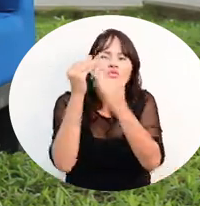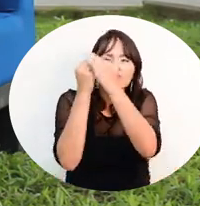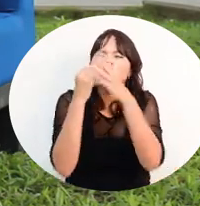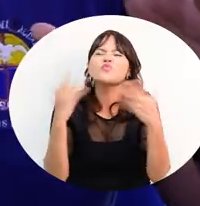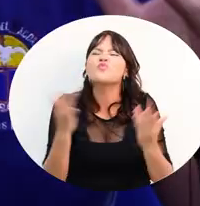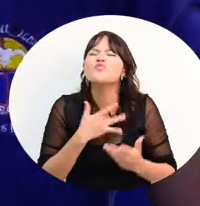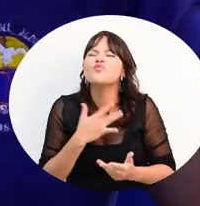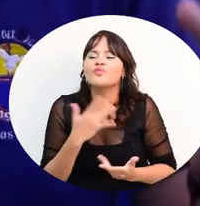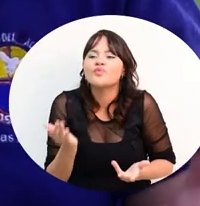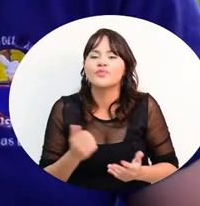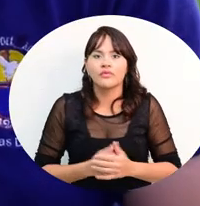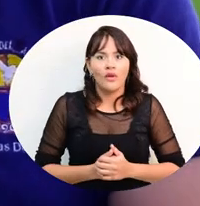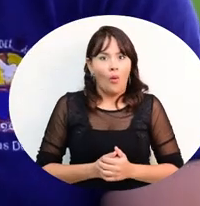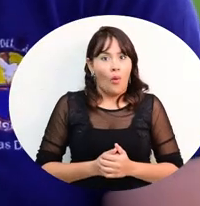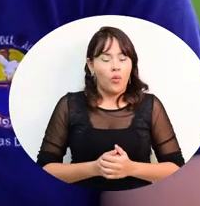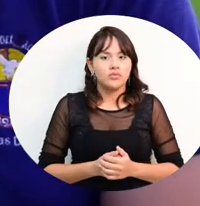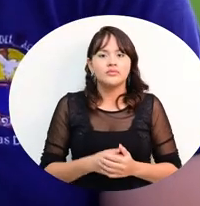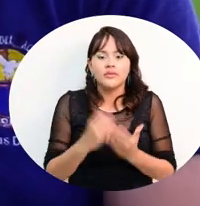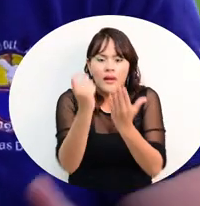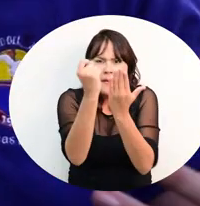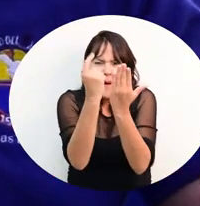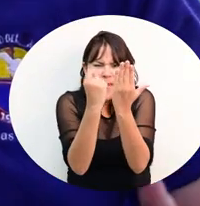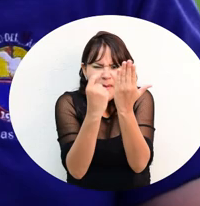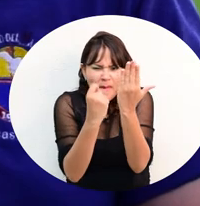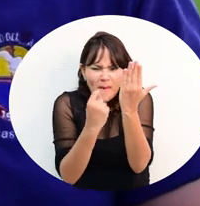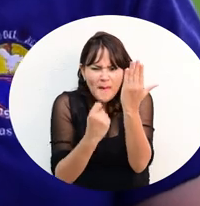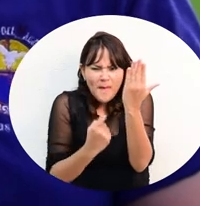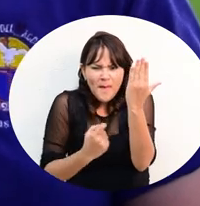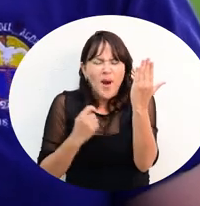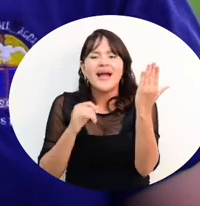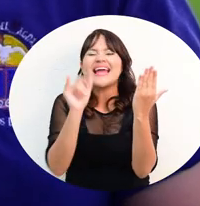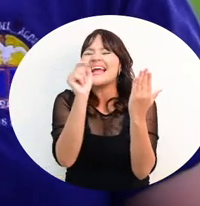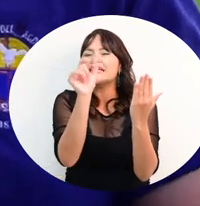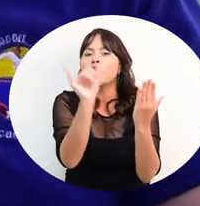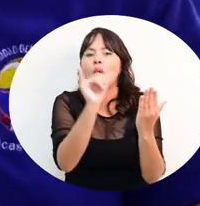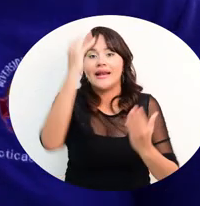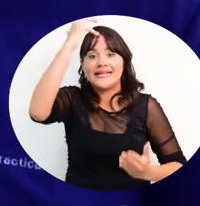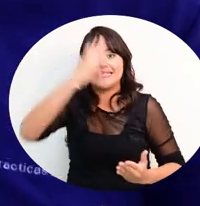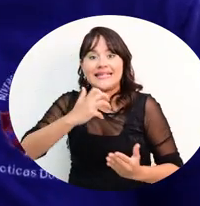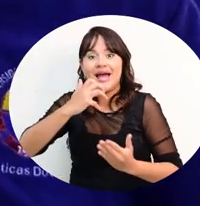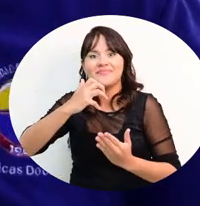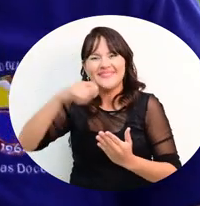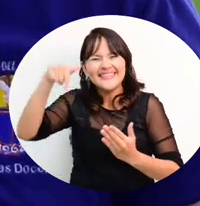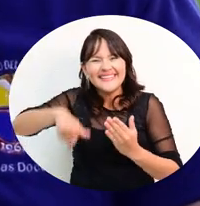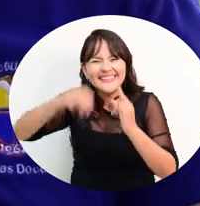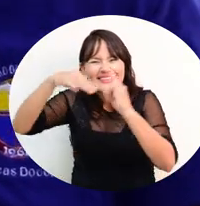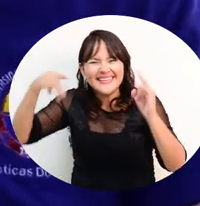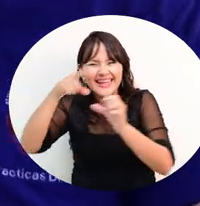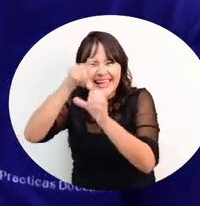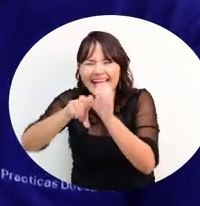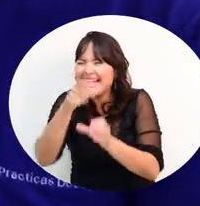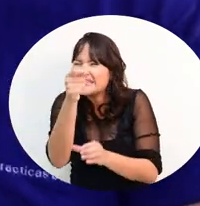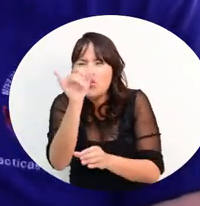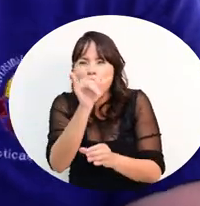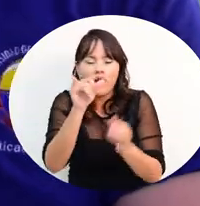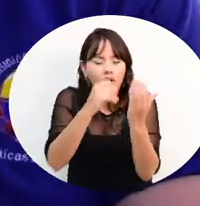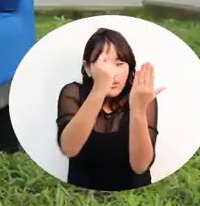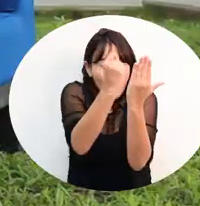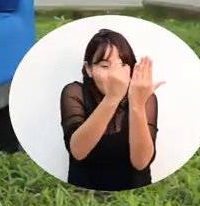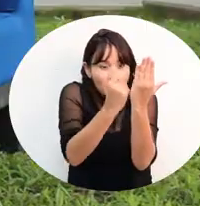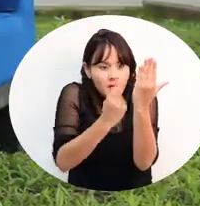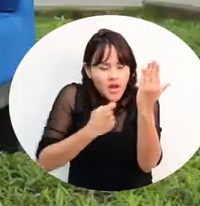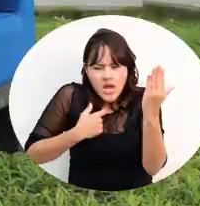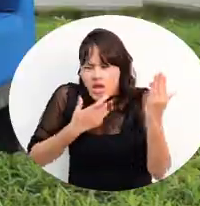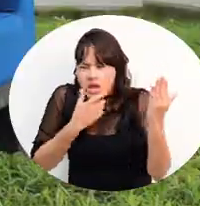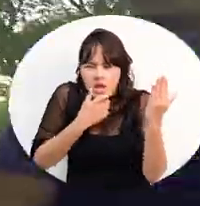te sentiste? Te asombras porque son tantas preguntas. Te vuelves a sentir como haciendo el examen de admisión de la universidad.